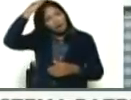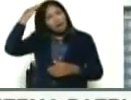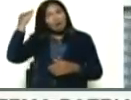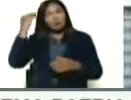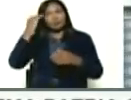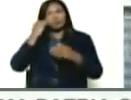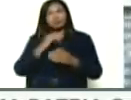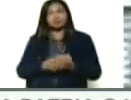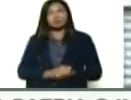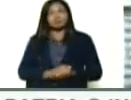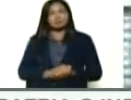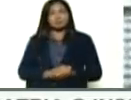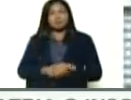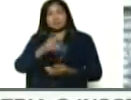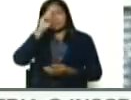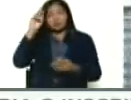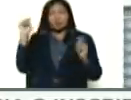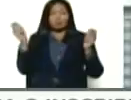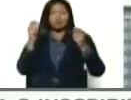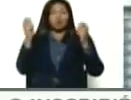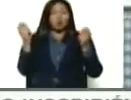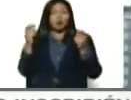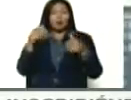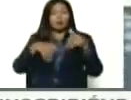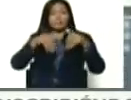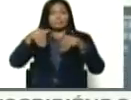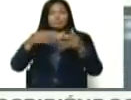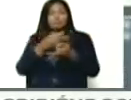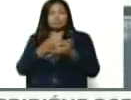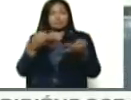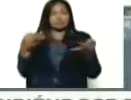por esta jornada electoral impecable